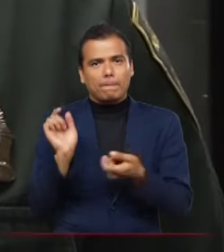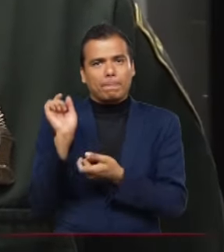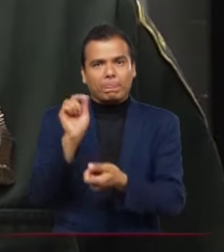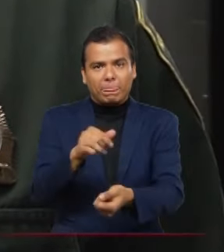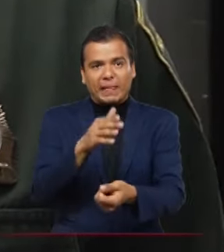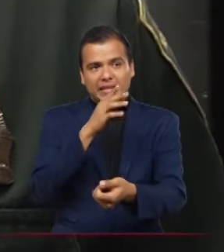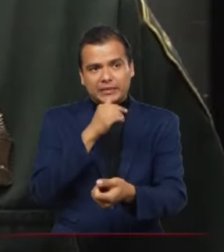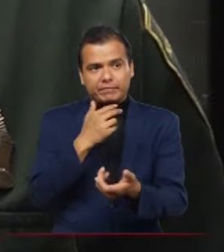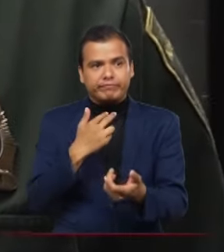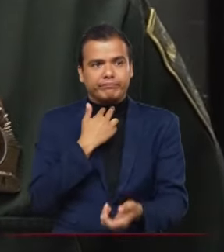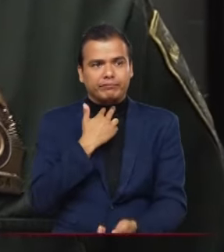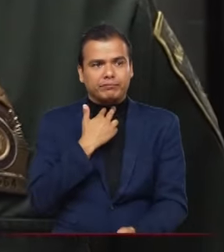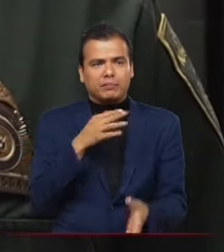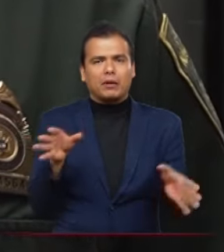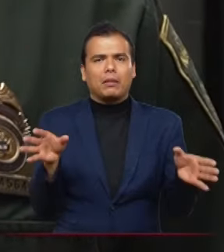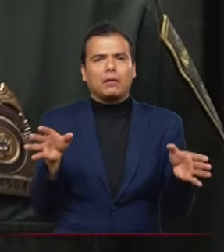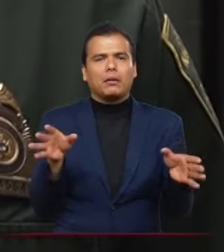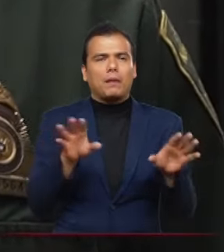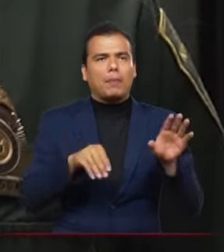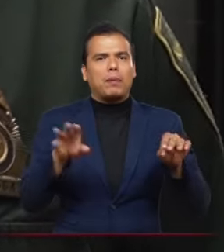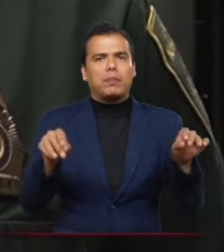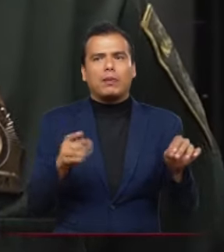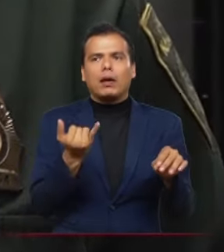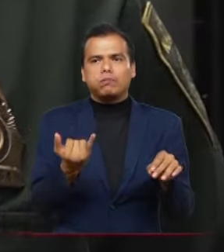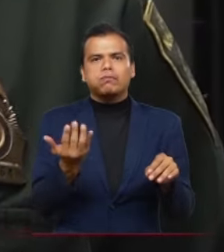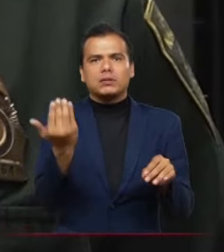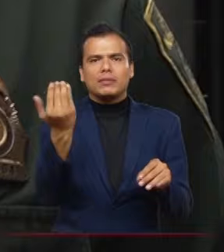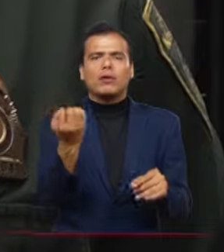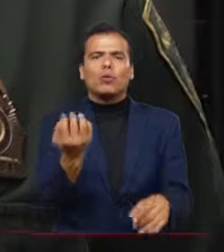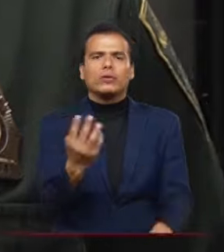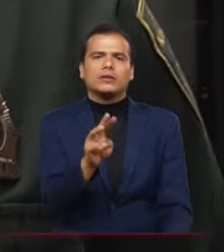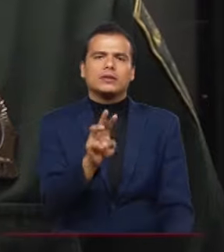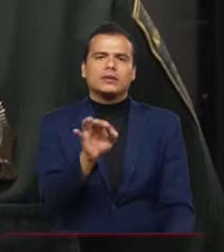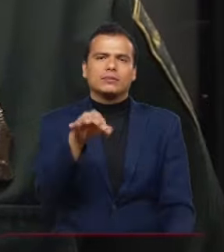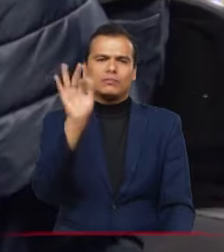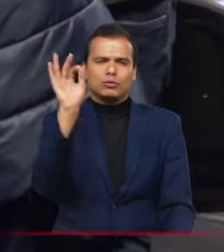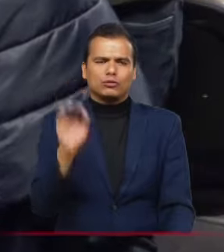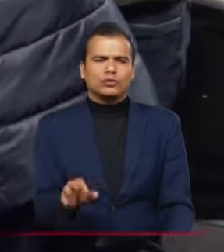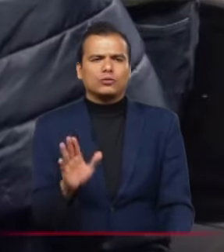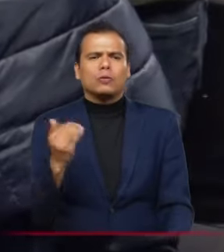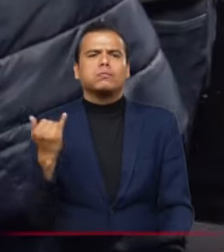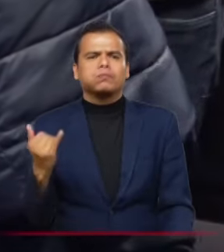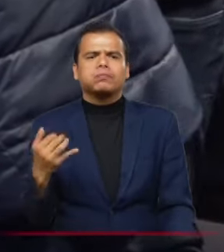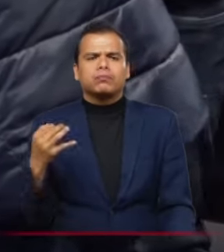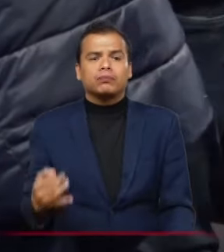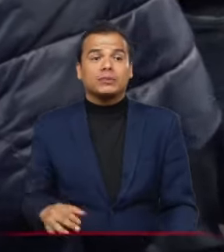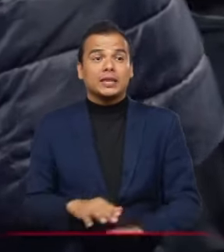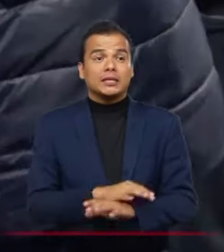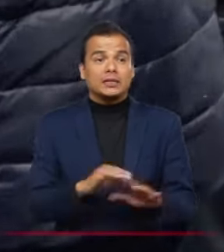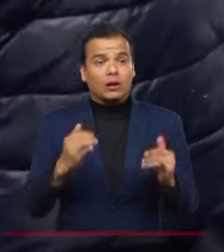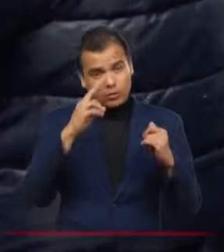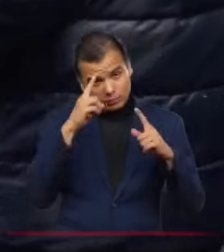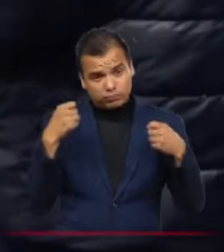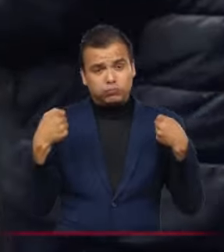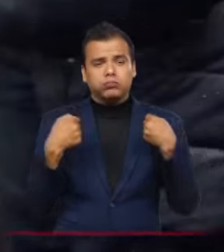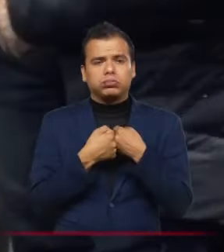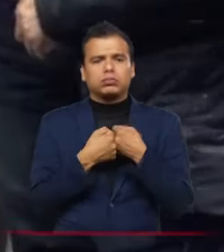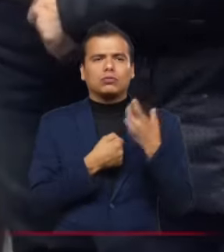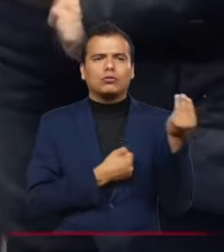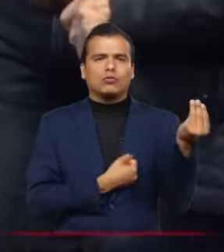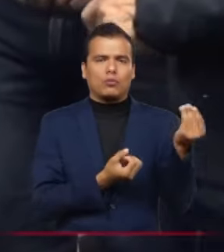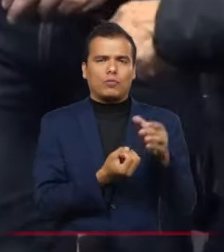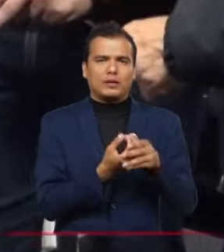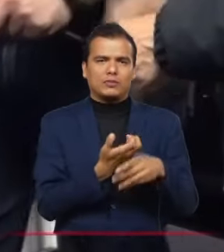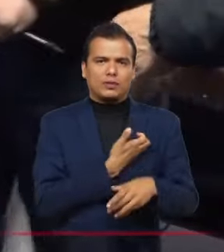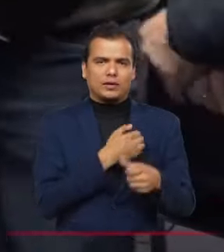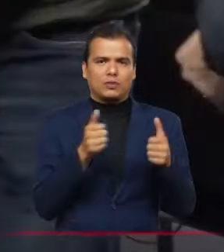recursos. Teníamos solo el 30% de la capacidad funcionando. Ahora, con la firma de un acuerdo de entendimiento entre la